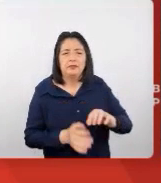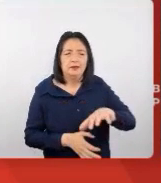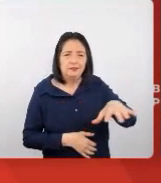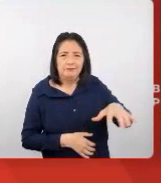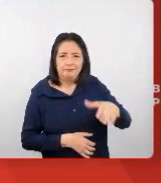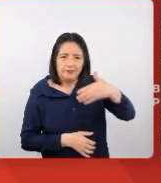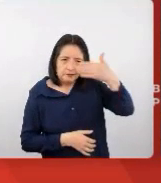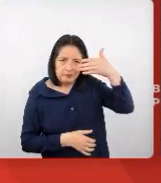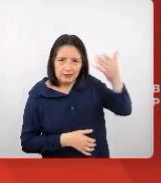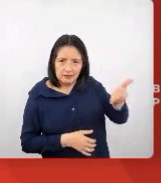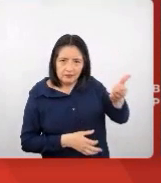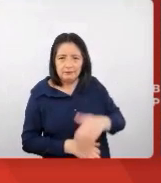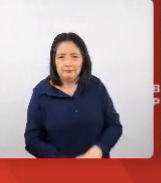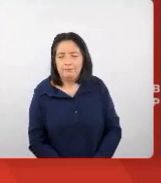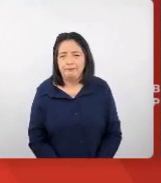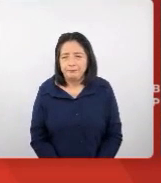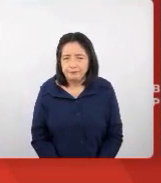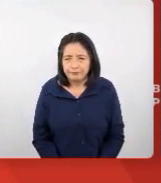Árabes.